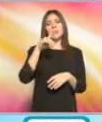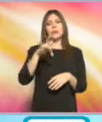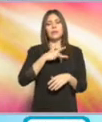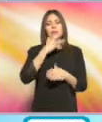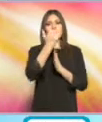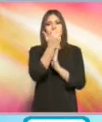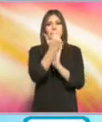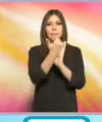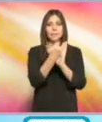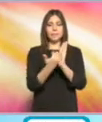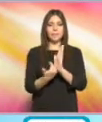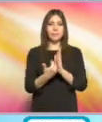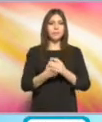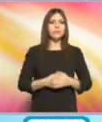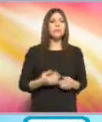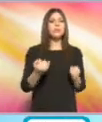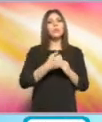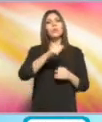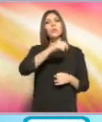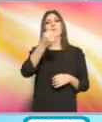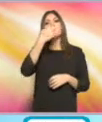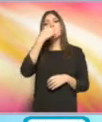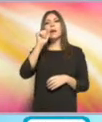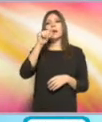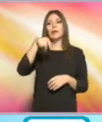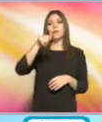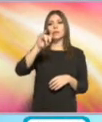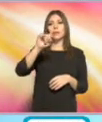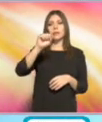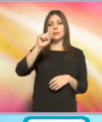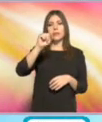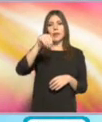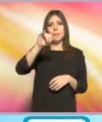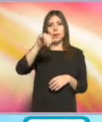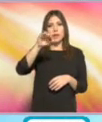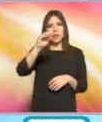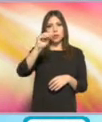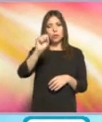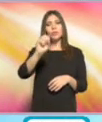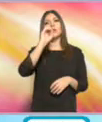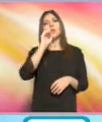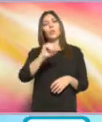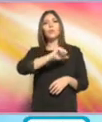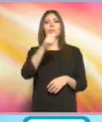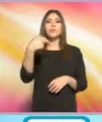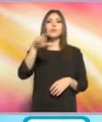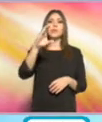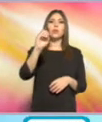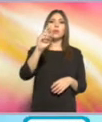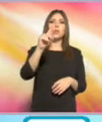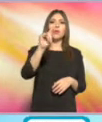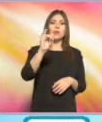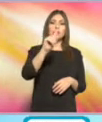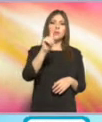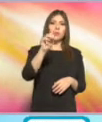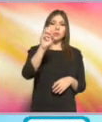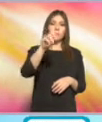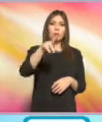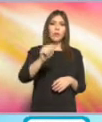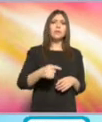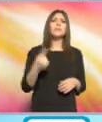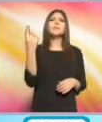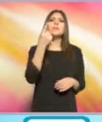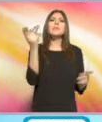muchas ocasiones la cortisona, ¿verdad? Ok. Esto no se quita solo, doctor, ¿verdad? Hay que atenderlo. Hay que atenderlo, ¿Qué o puede sea, pasar en el peor de los casos si no se